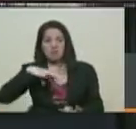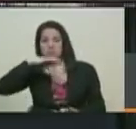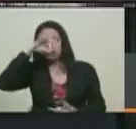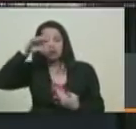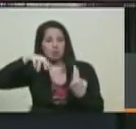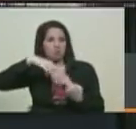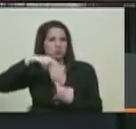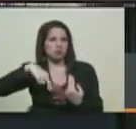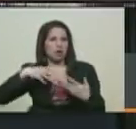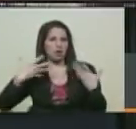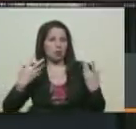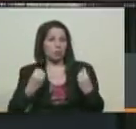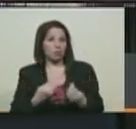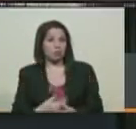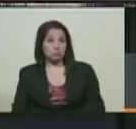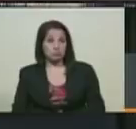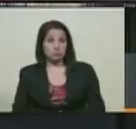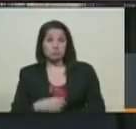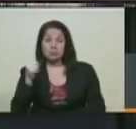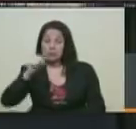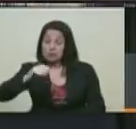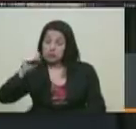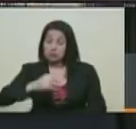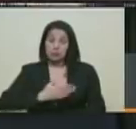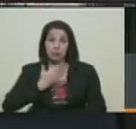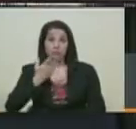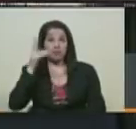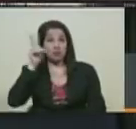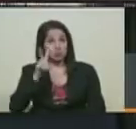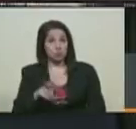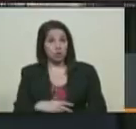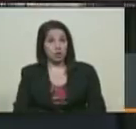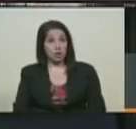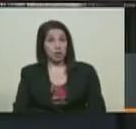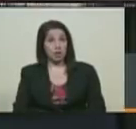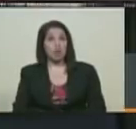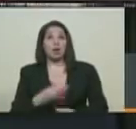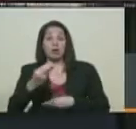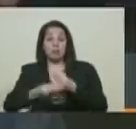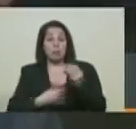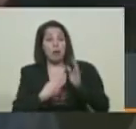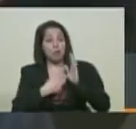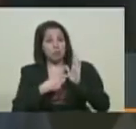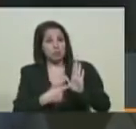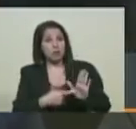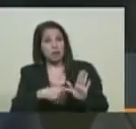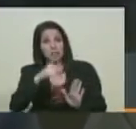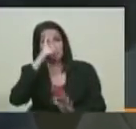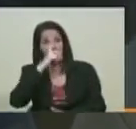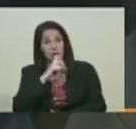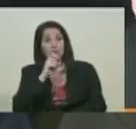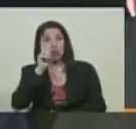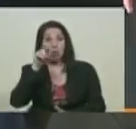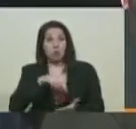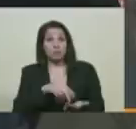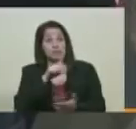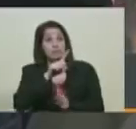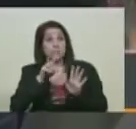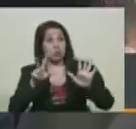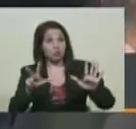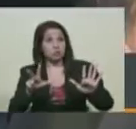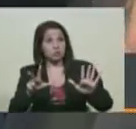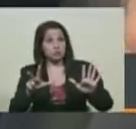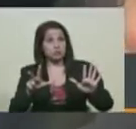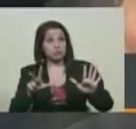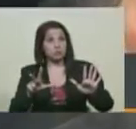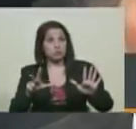revolucionario? Claro que se puede, sí se puede Venezuela. Y lo vamos a demostrar en este año, 2018. En el